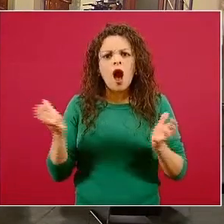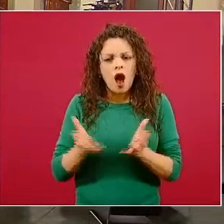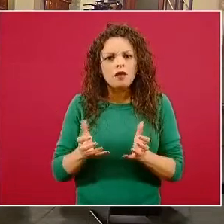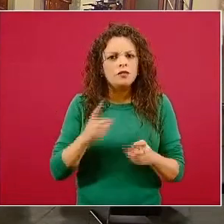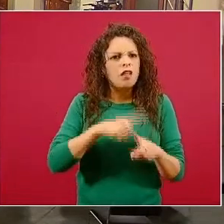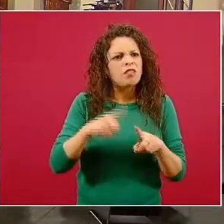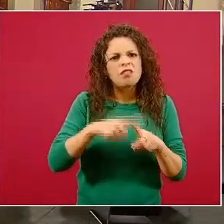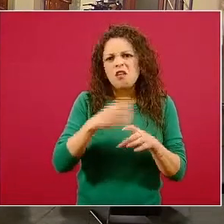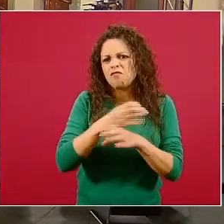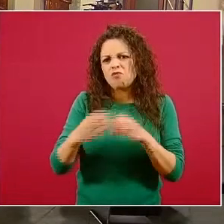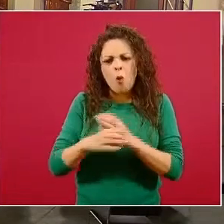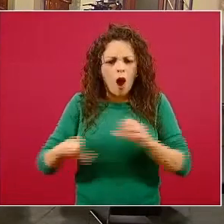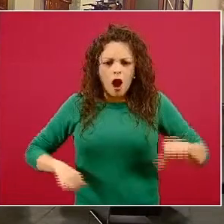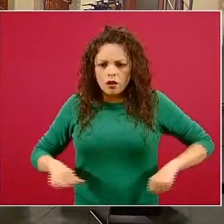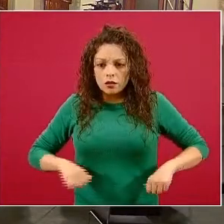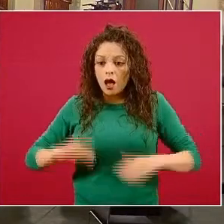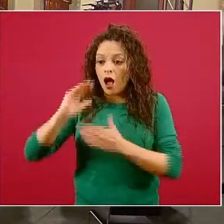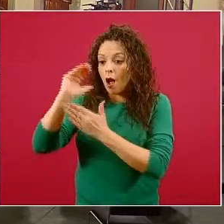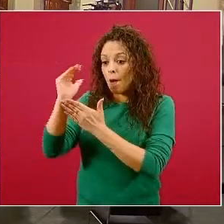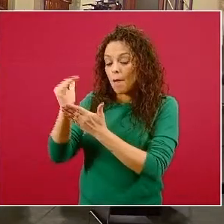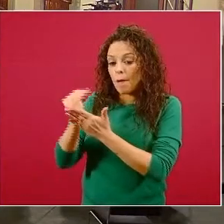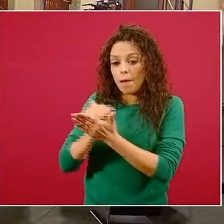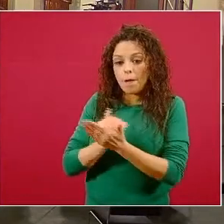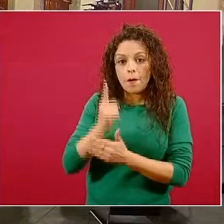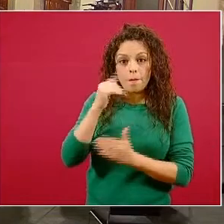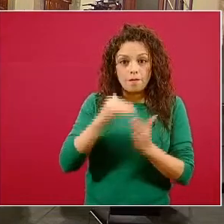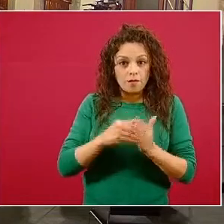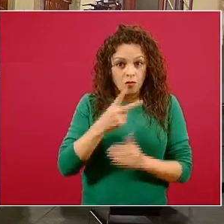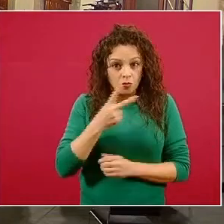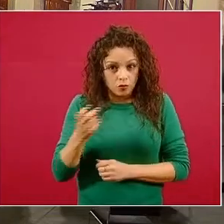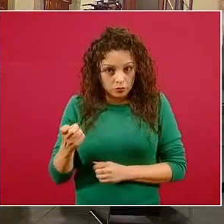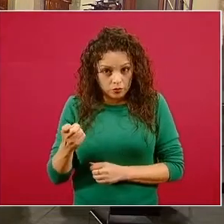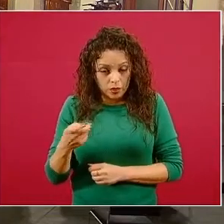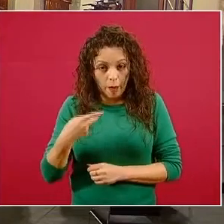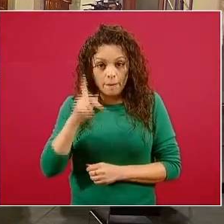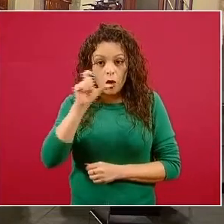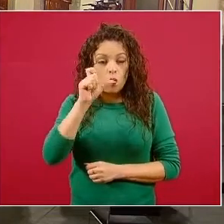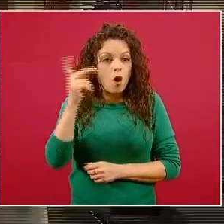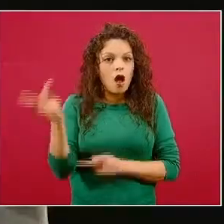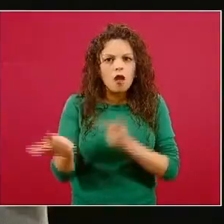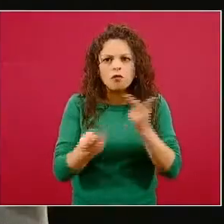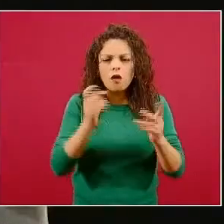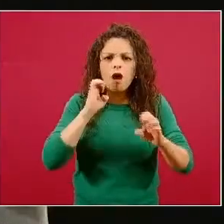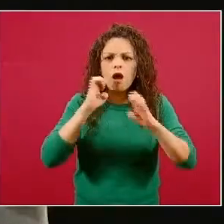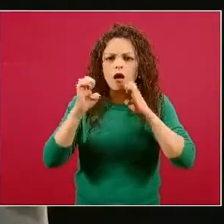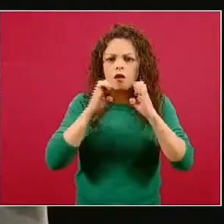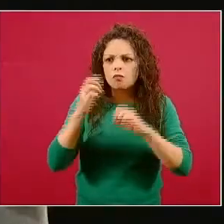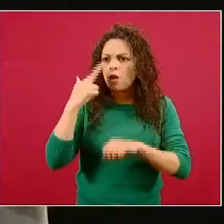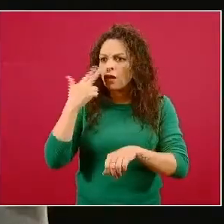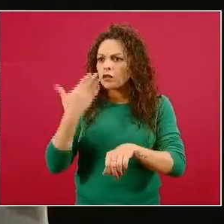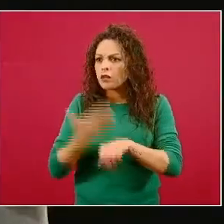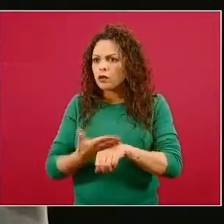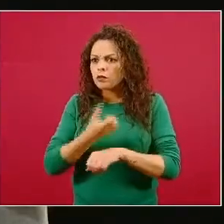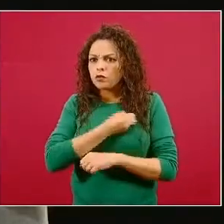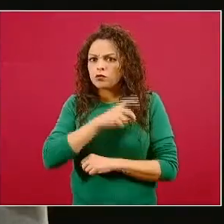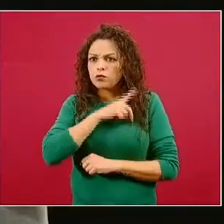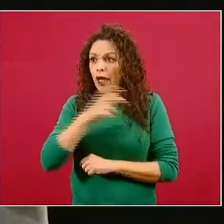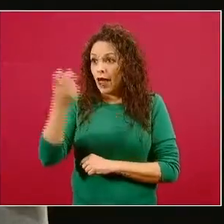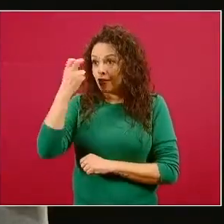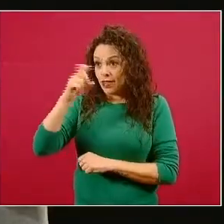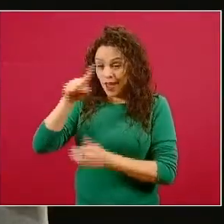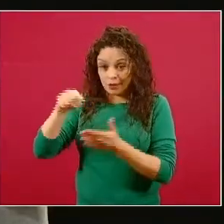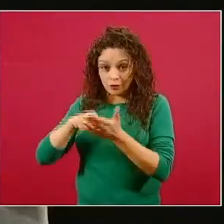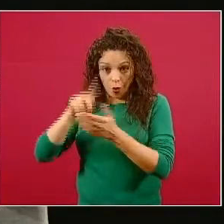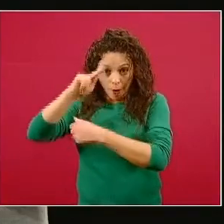1,100, 1,200. Y cuando los entrevistan a los responsables de salud de ese país, que